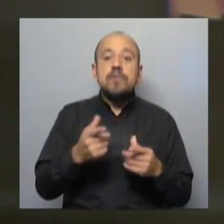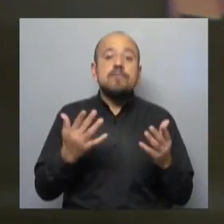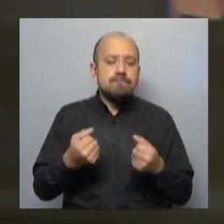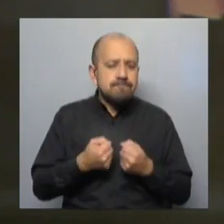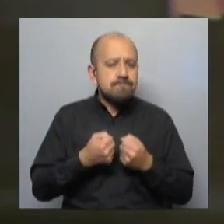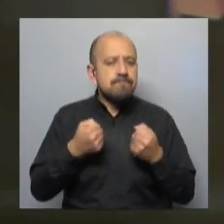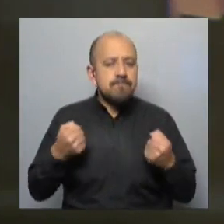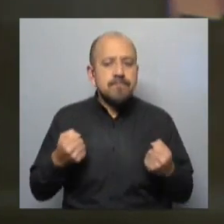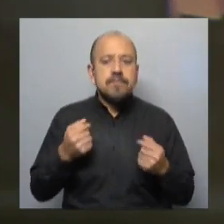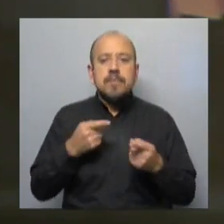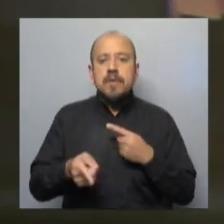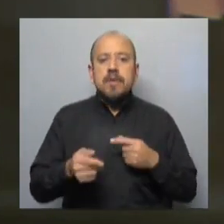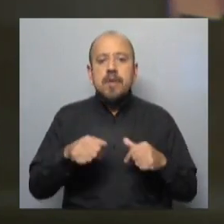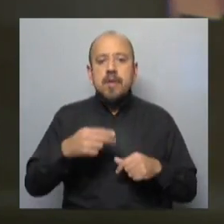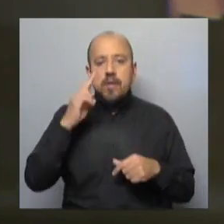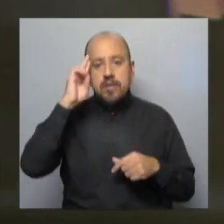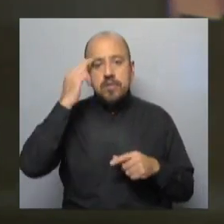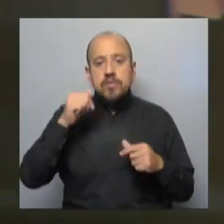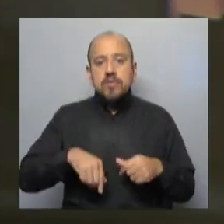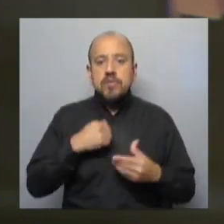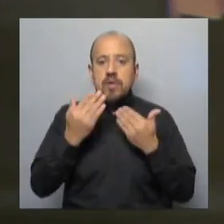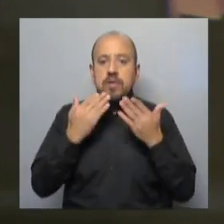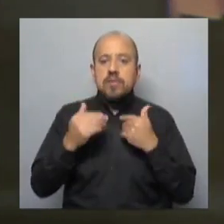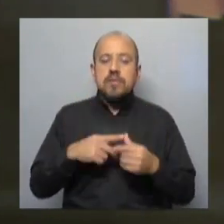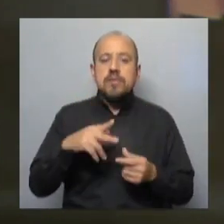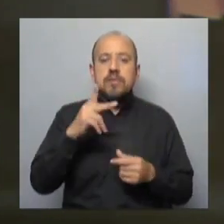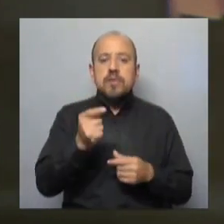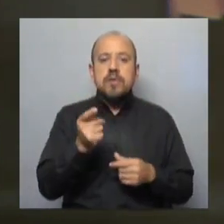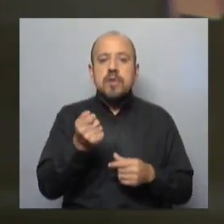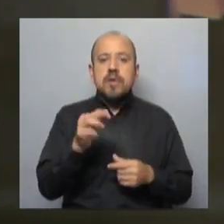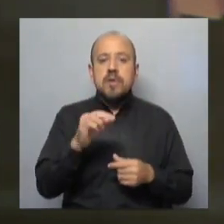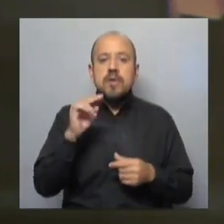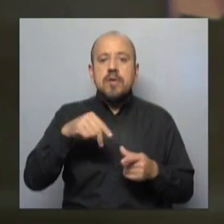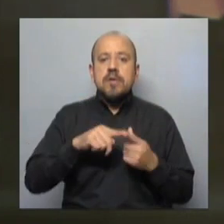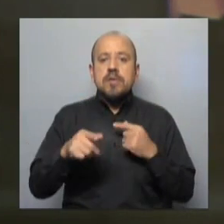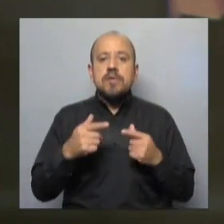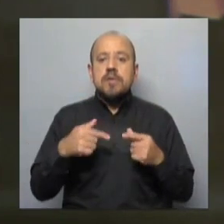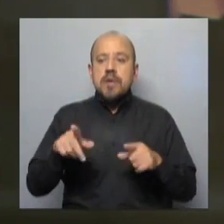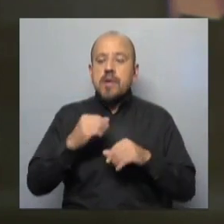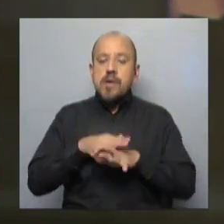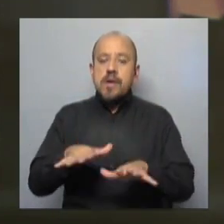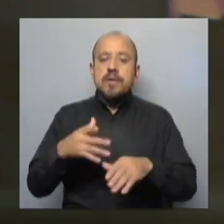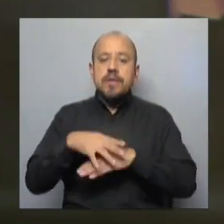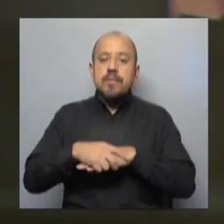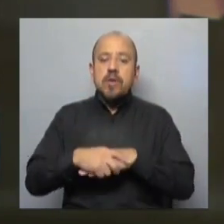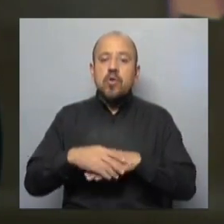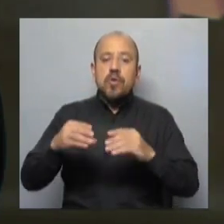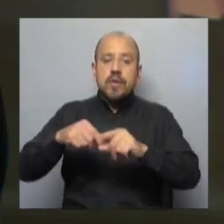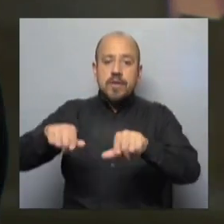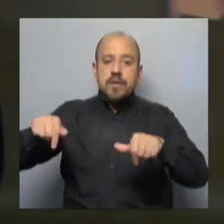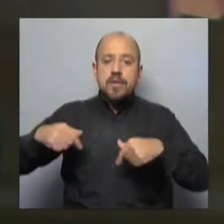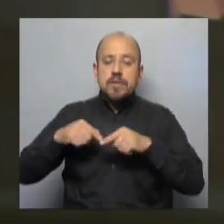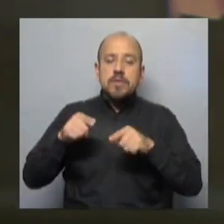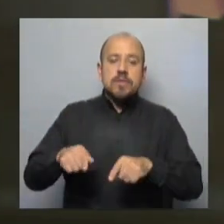un poco más en nuestro país nosotros hablamos con karim nansen que es integrante de redes amigos de la tierra y lo que nos decía sobre